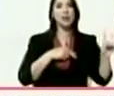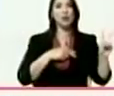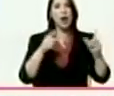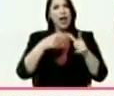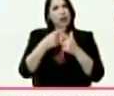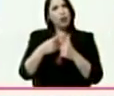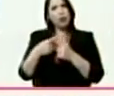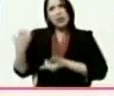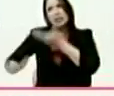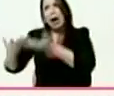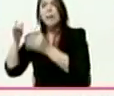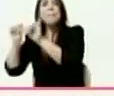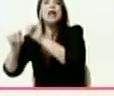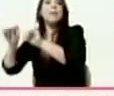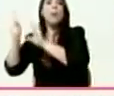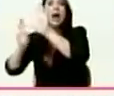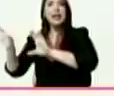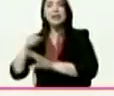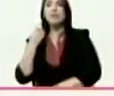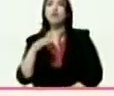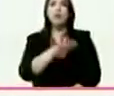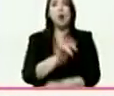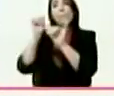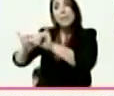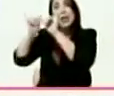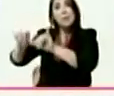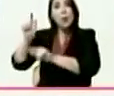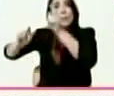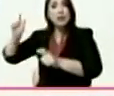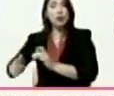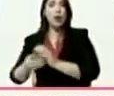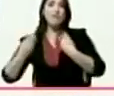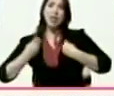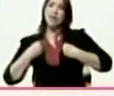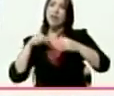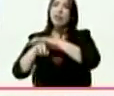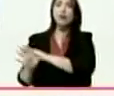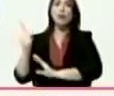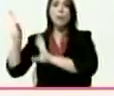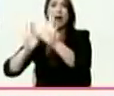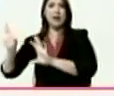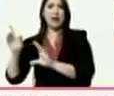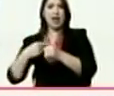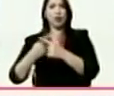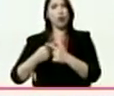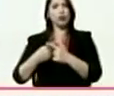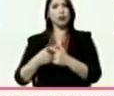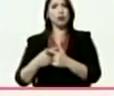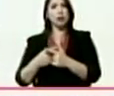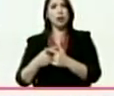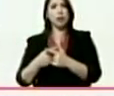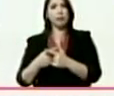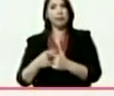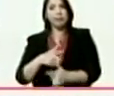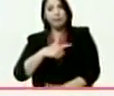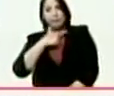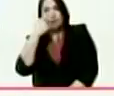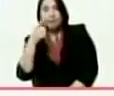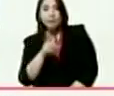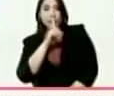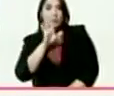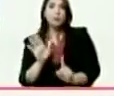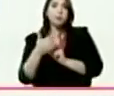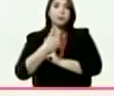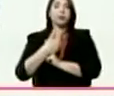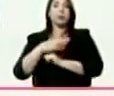llamas sus propias naciones, matando a sus connacionales con el vergonzoso silencio de la Alta